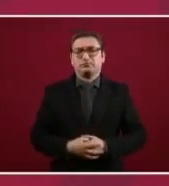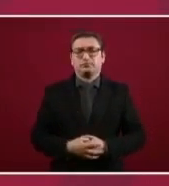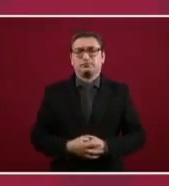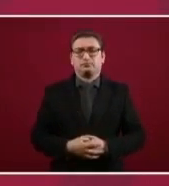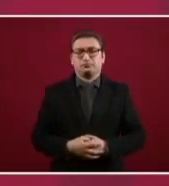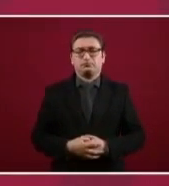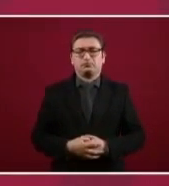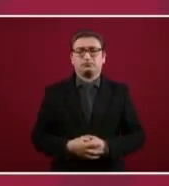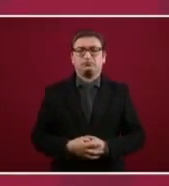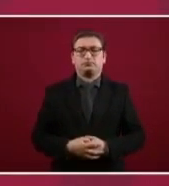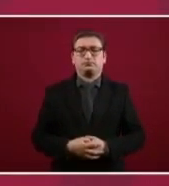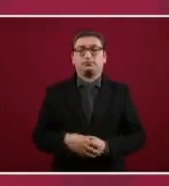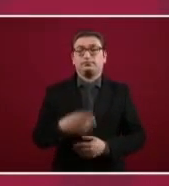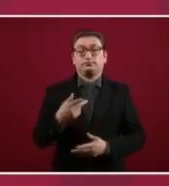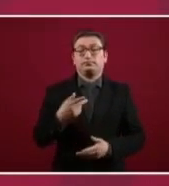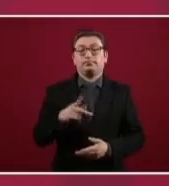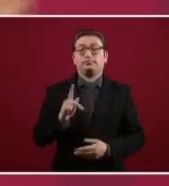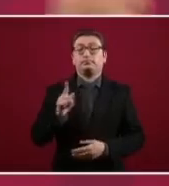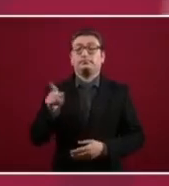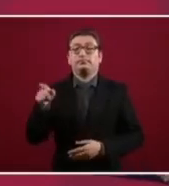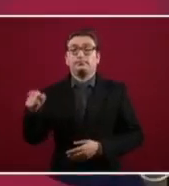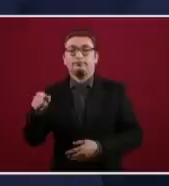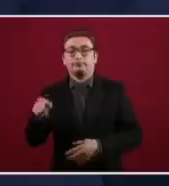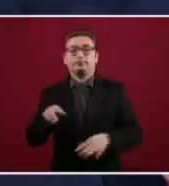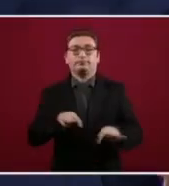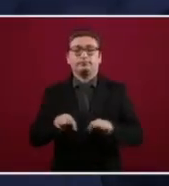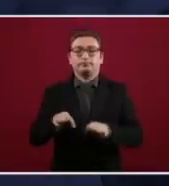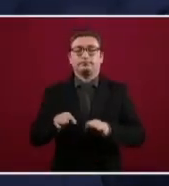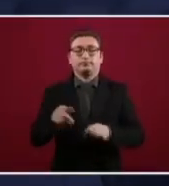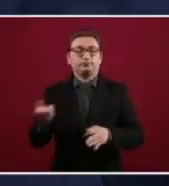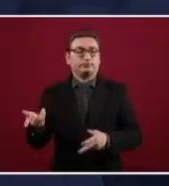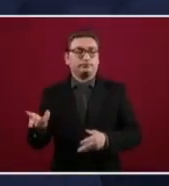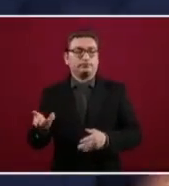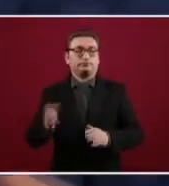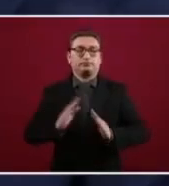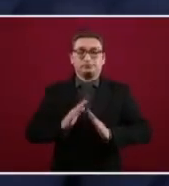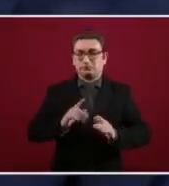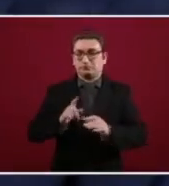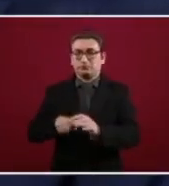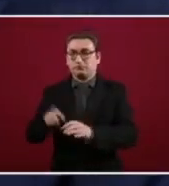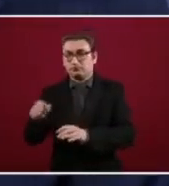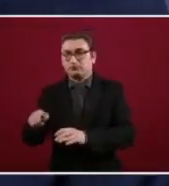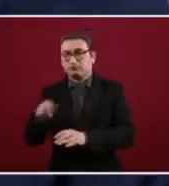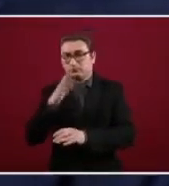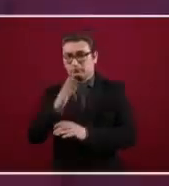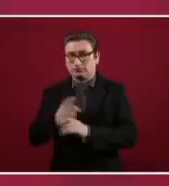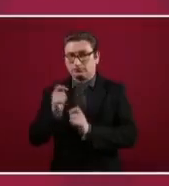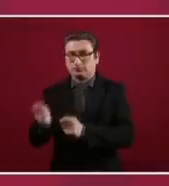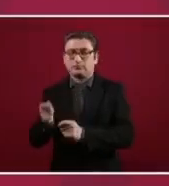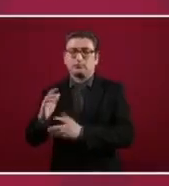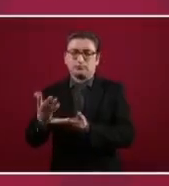puede ser nada más que ahora tiene otra función